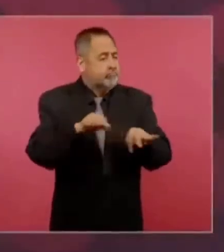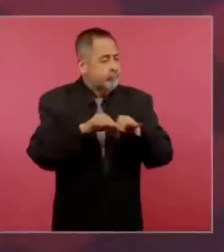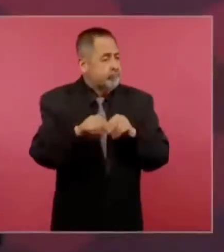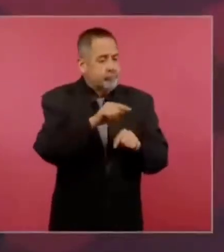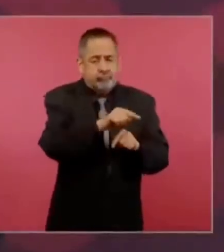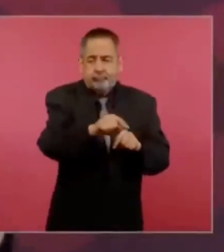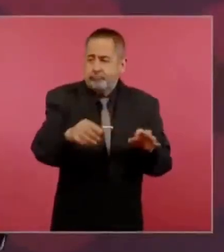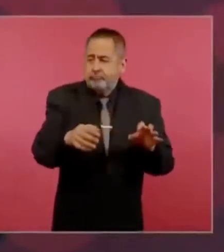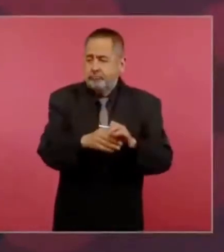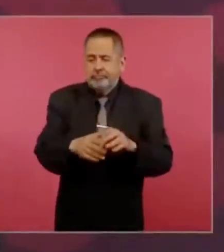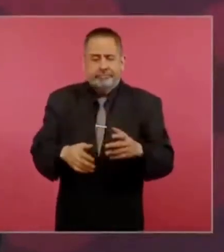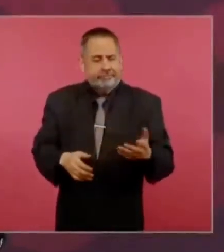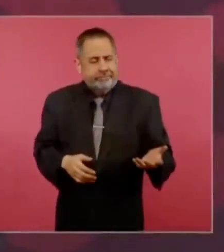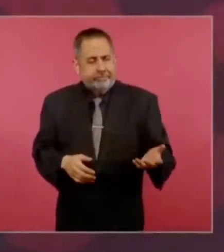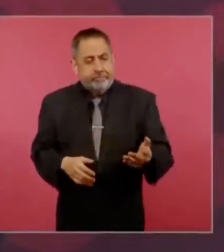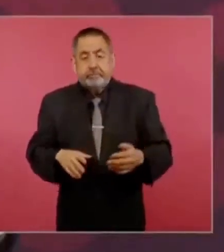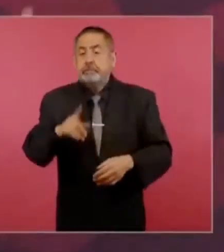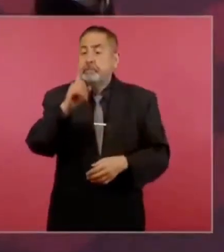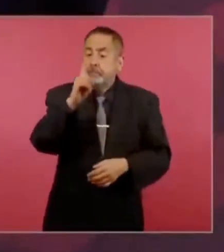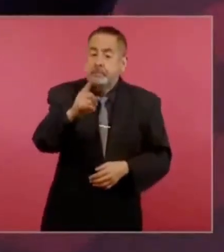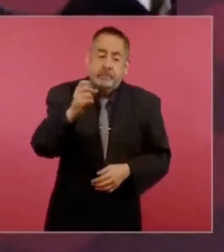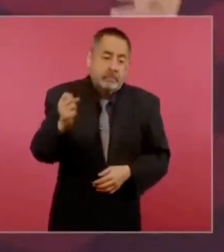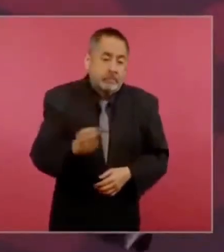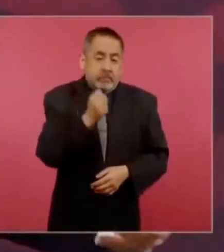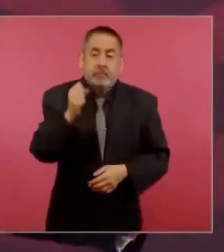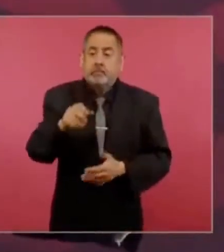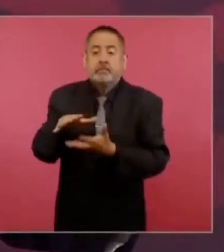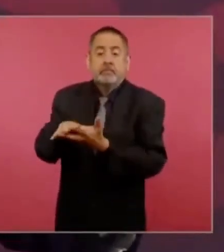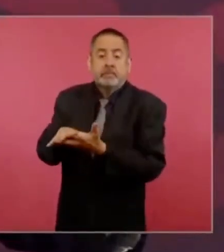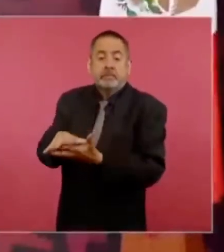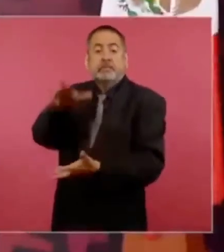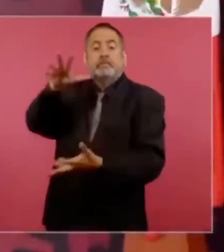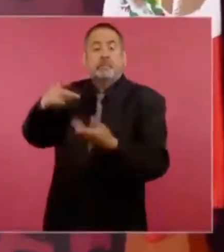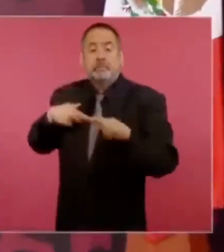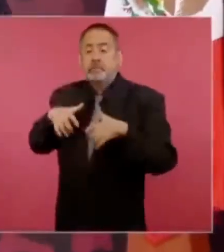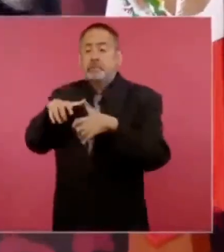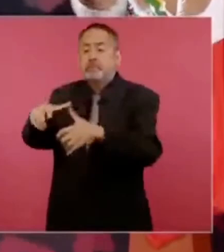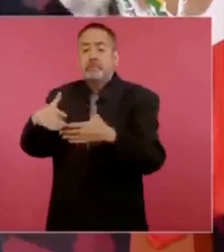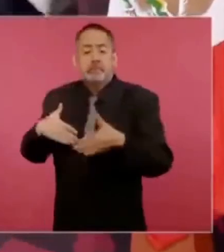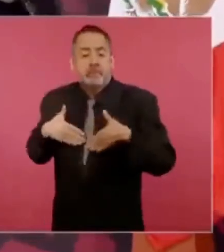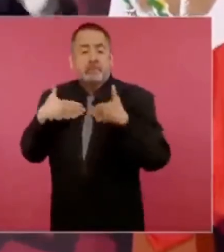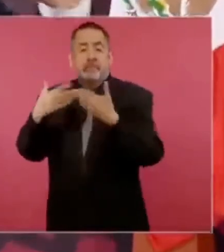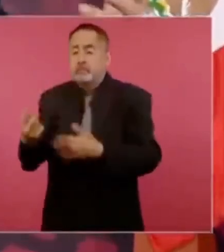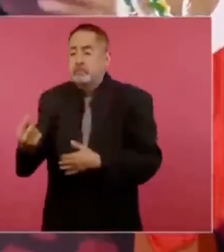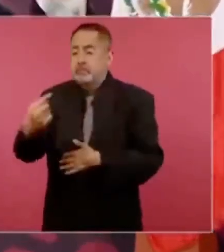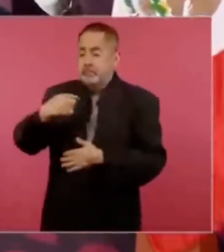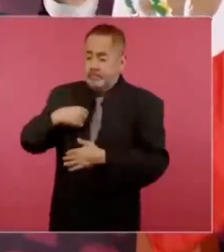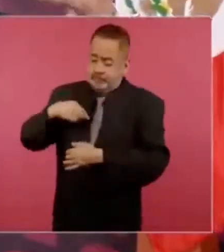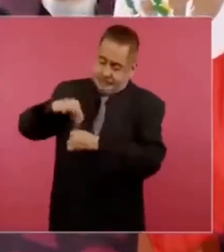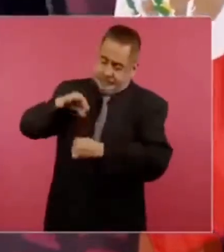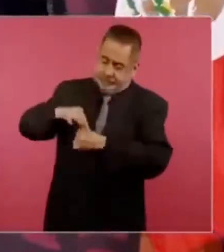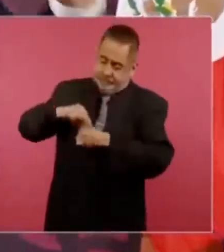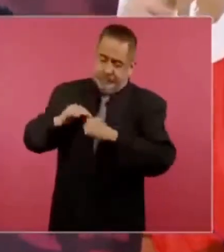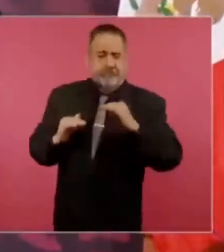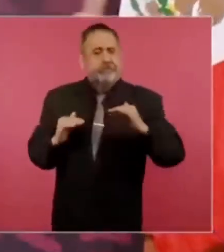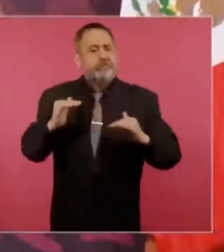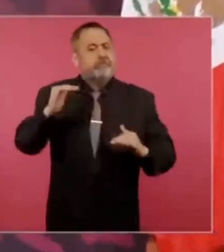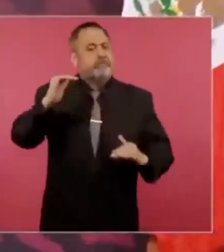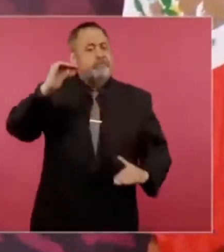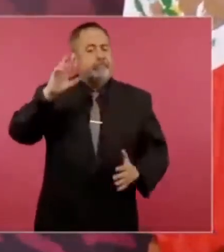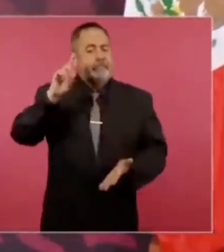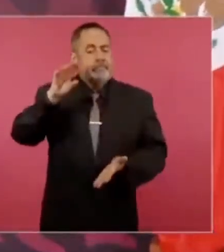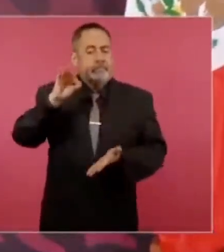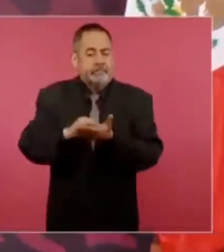Afortunadamente la gente nos da la confianza, tenemos mayoría, y esto lo estoy planteando porque pues ya